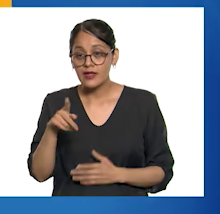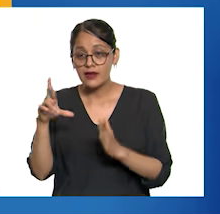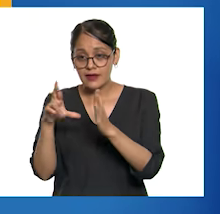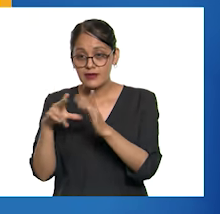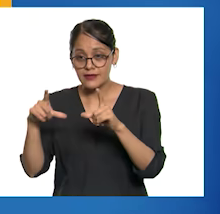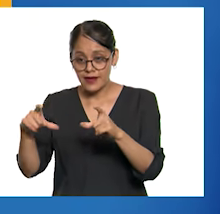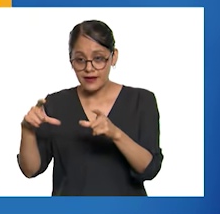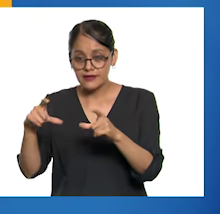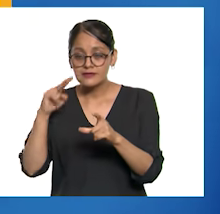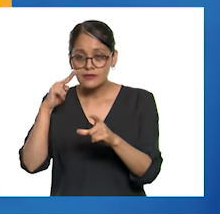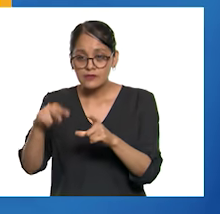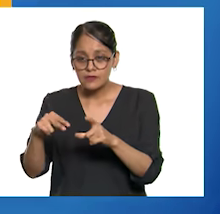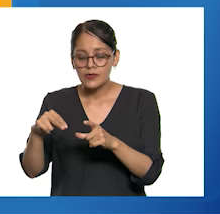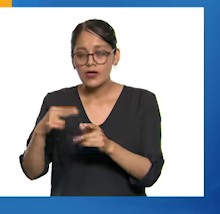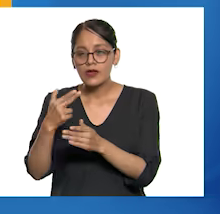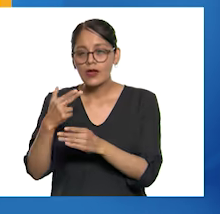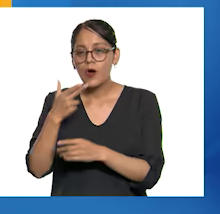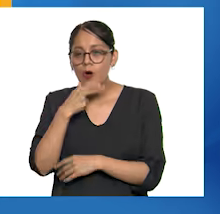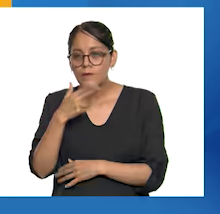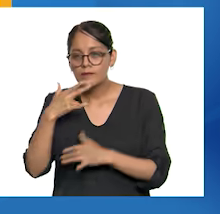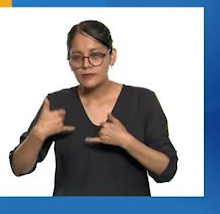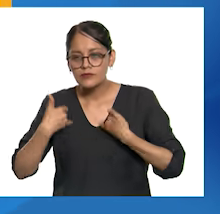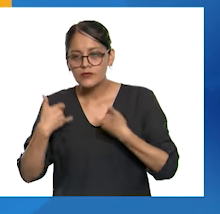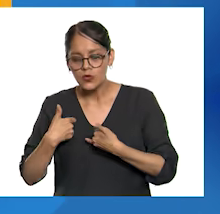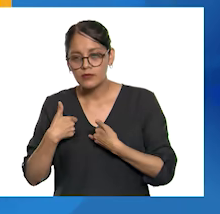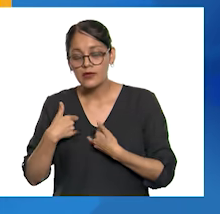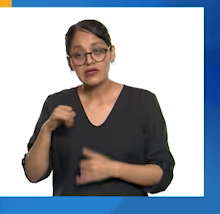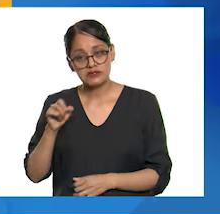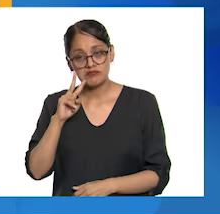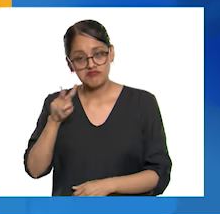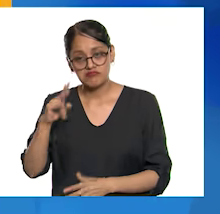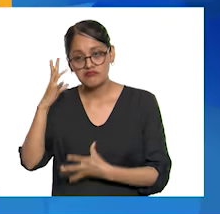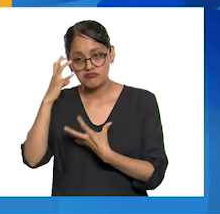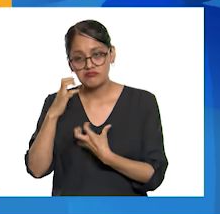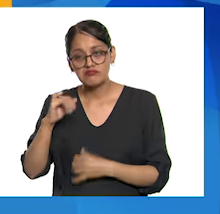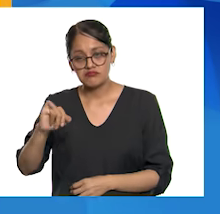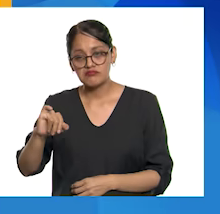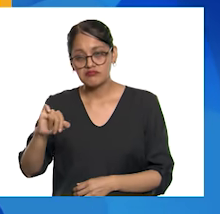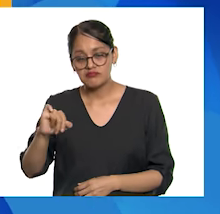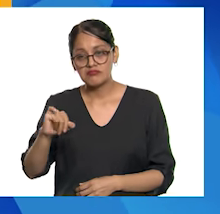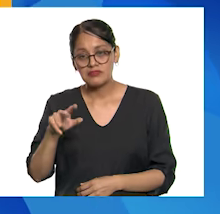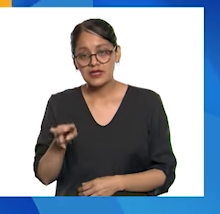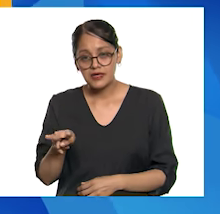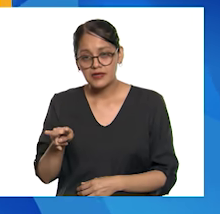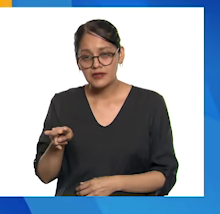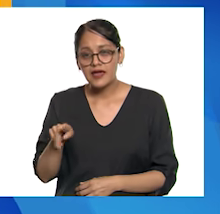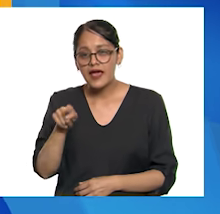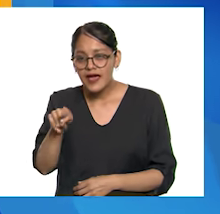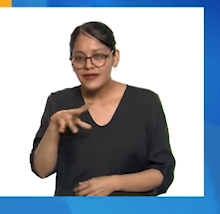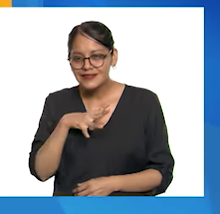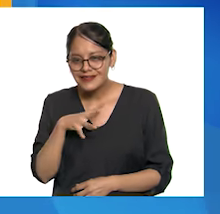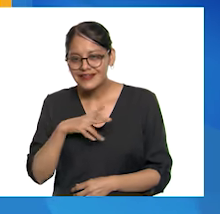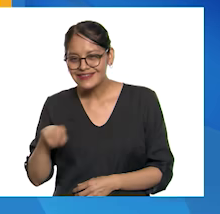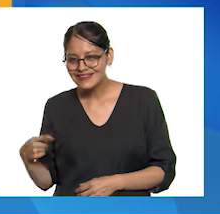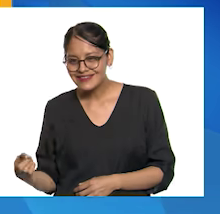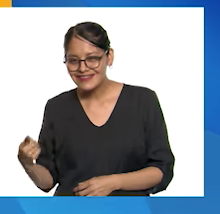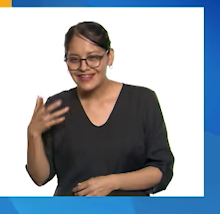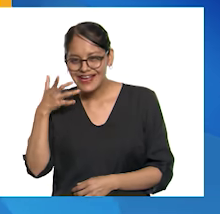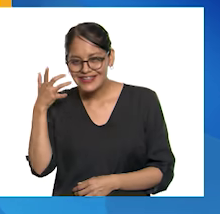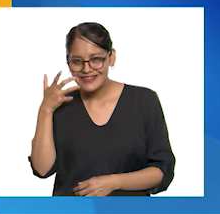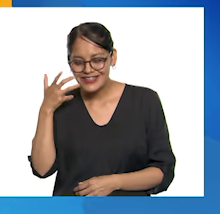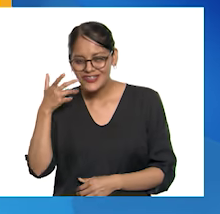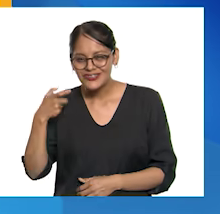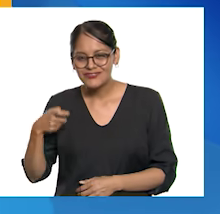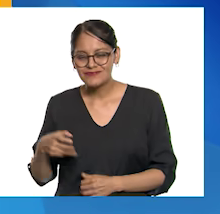viendo al molinero y sí se ve triste, la verdad. Y tiene al gato ahí junto a